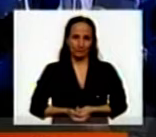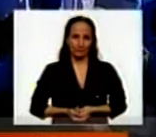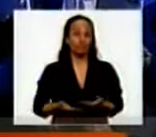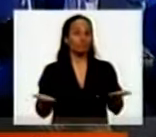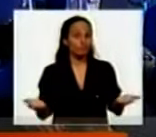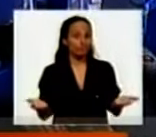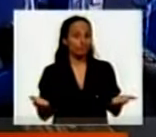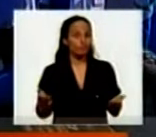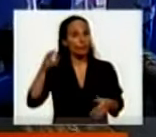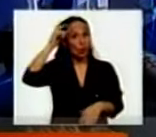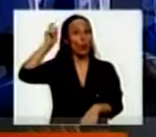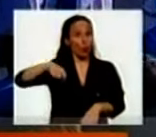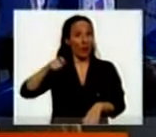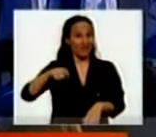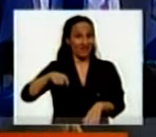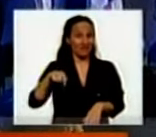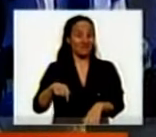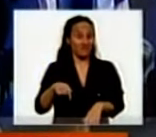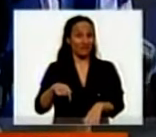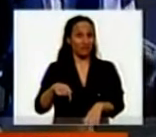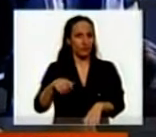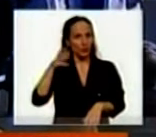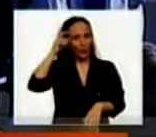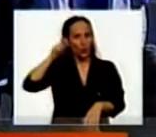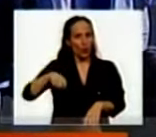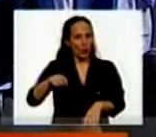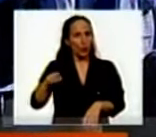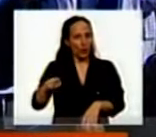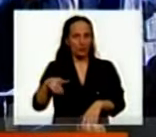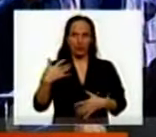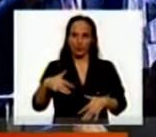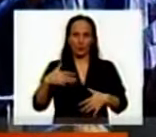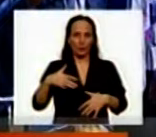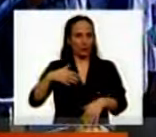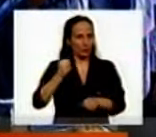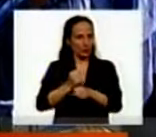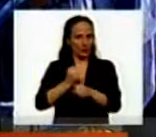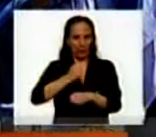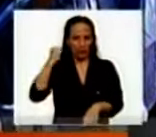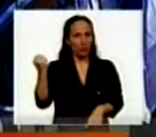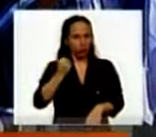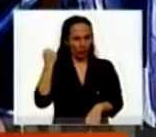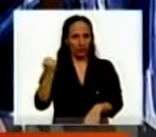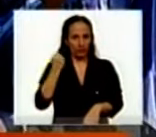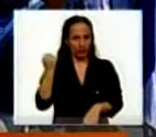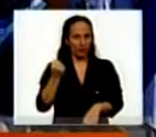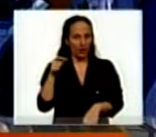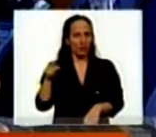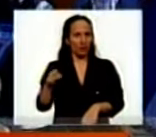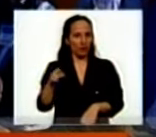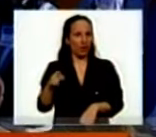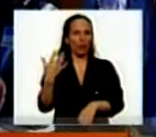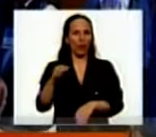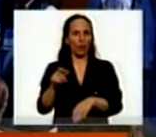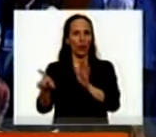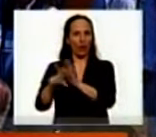Y nuestros jueces, que tienen tan importante labor, que es defender el valor de la